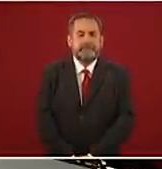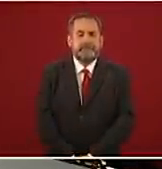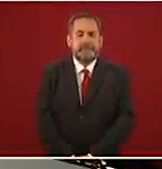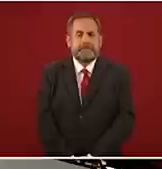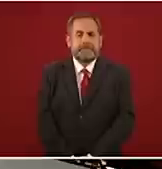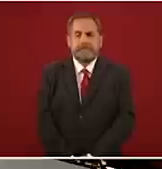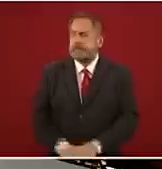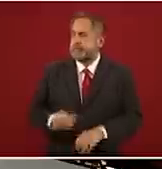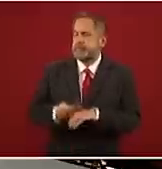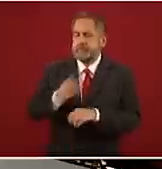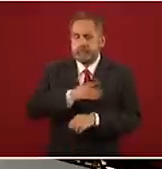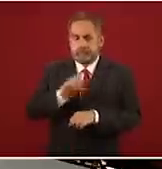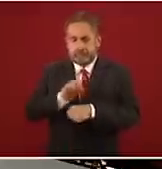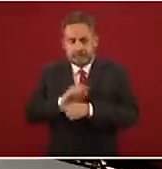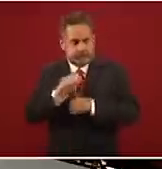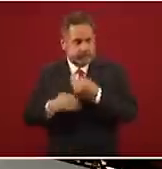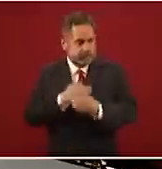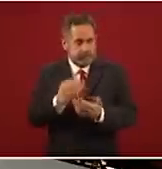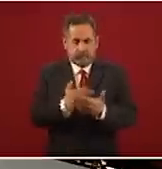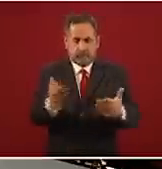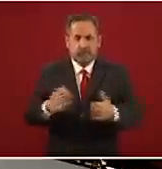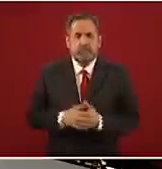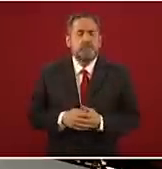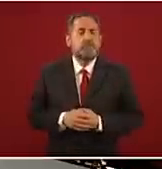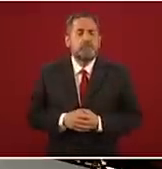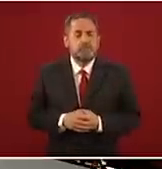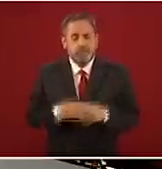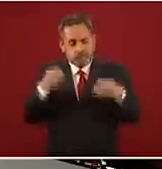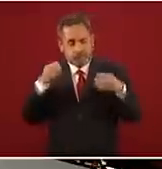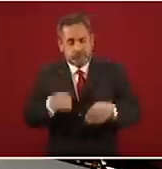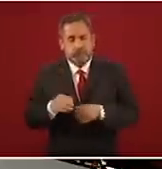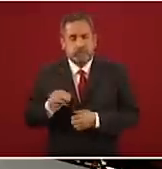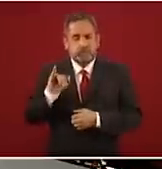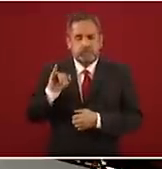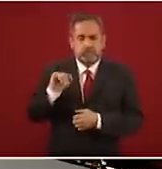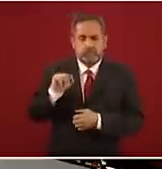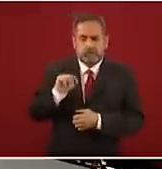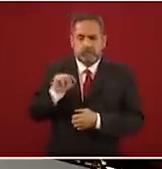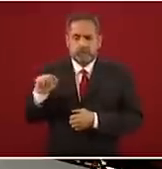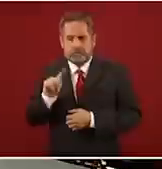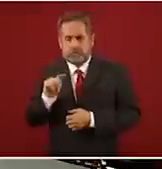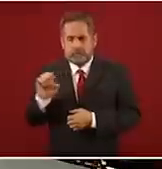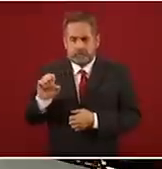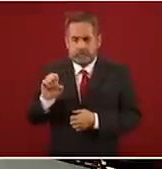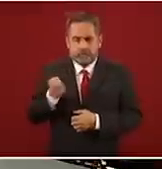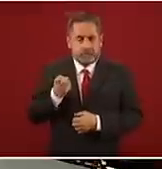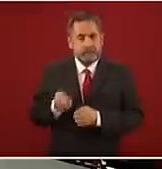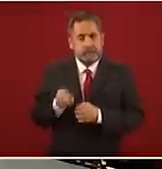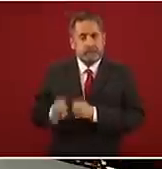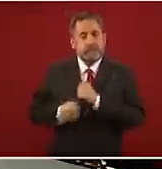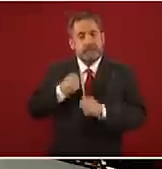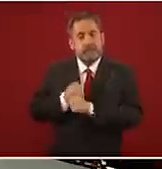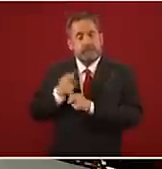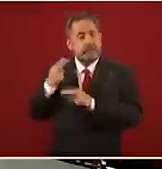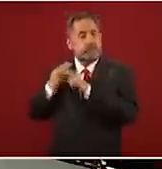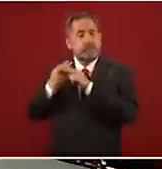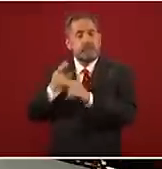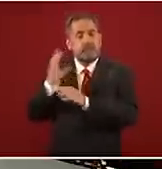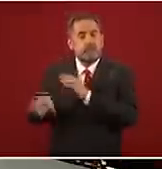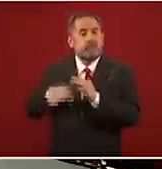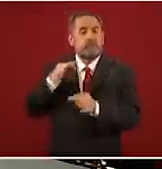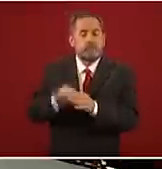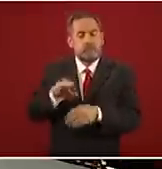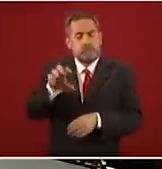Muy buenos días a todos ustedes. En lo que se refiere al ISSSTE, que por cierto este año cumple 60 años